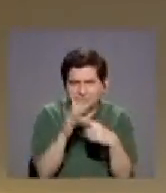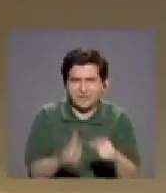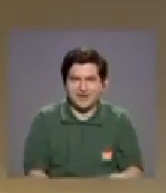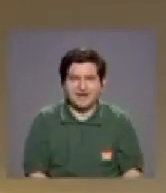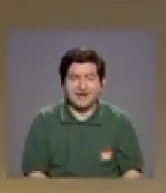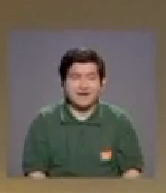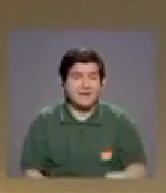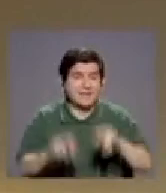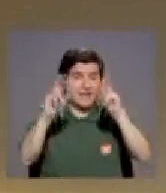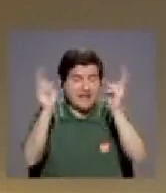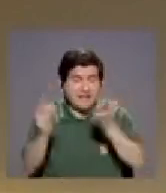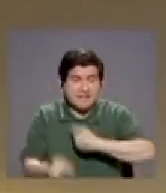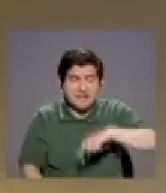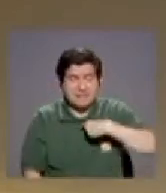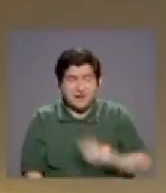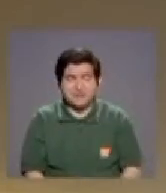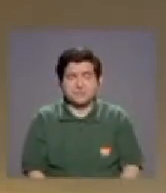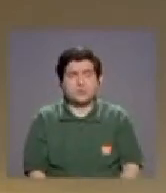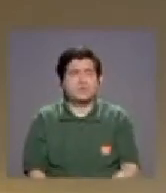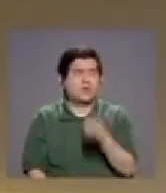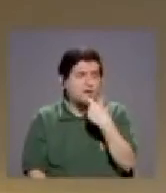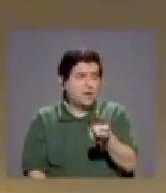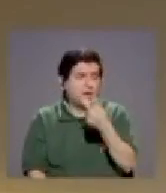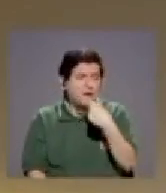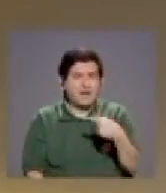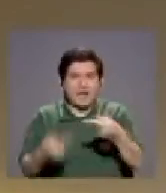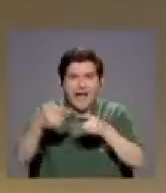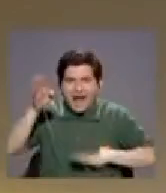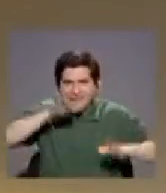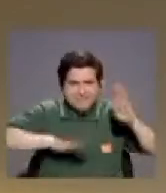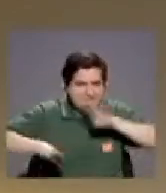Básicamente el tema es que si tomamos muchos antibióticos,